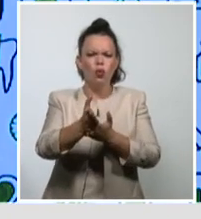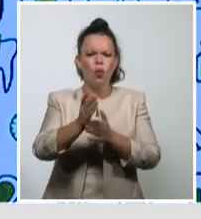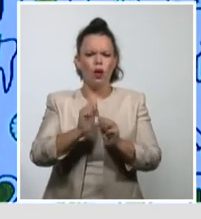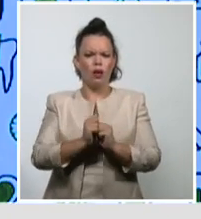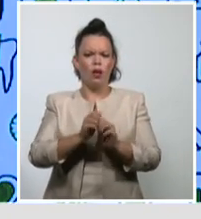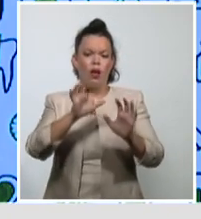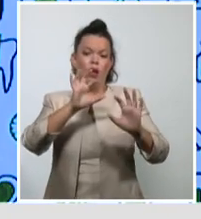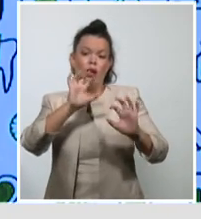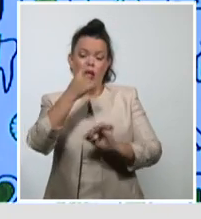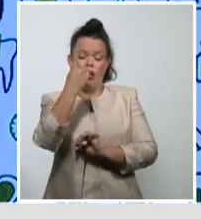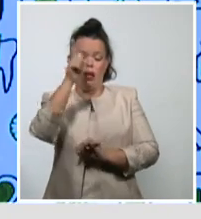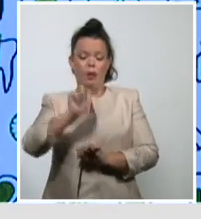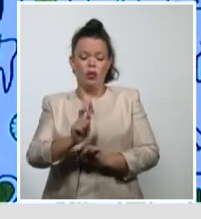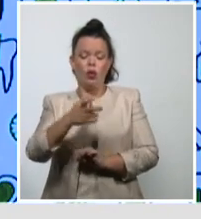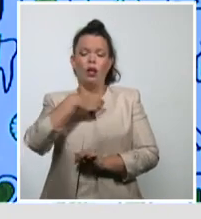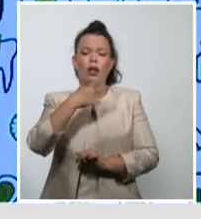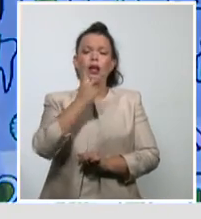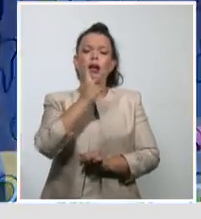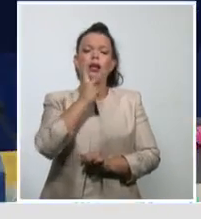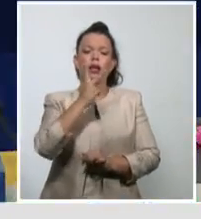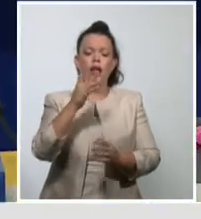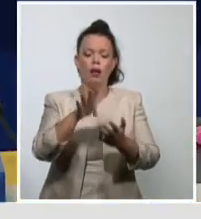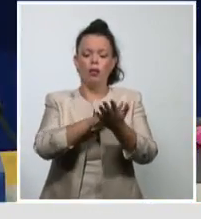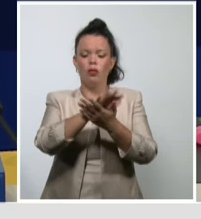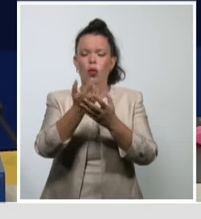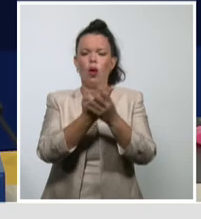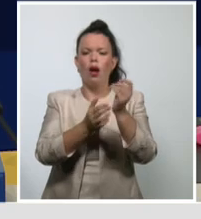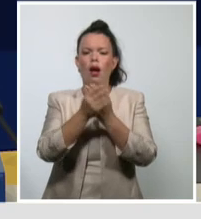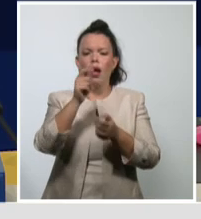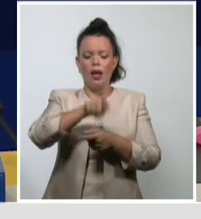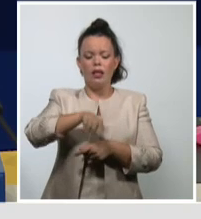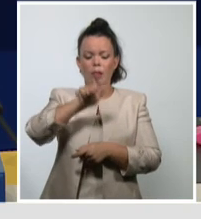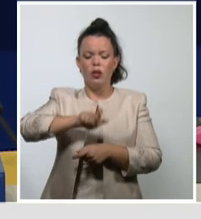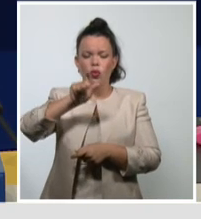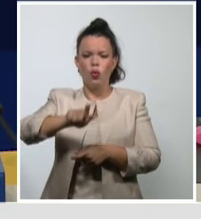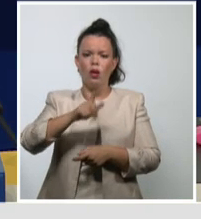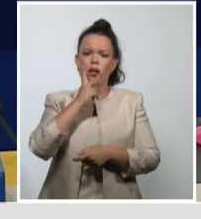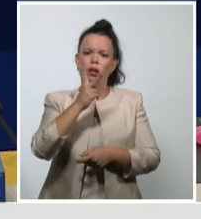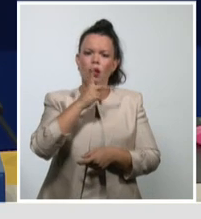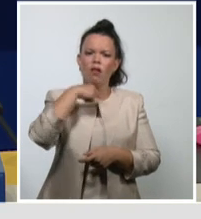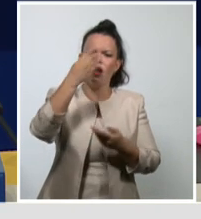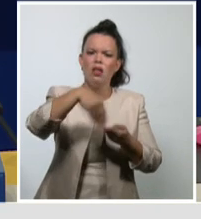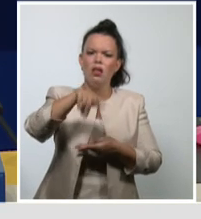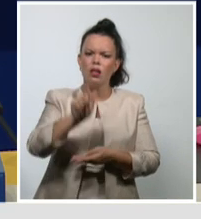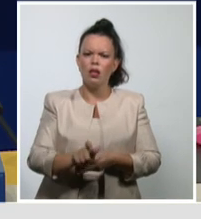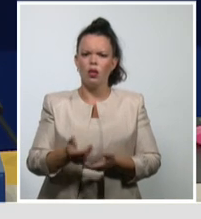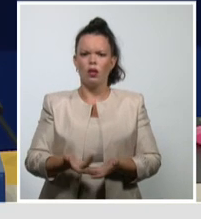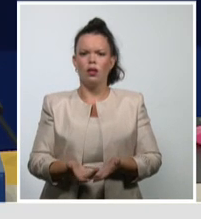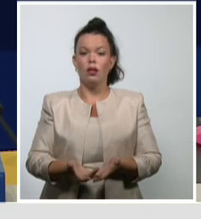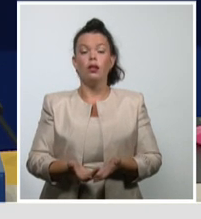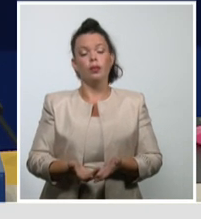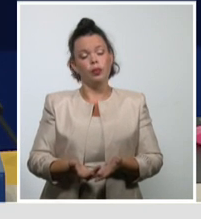a los fallecidos? Sí, eso siempre es una incógnita con las enfermedades infecciosas,